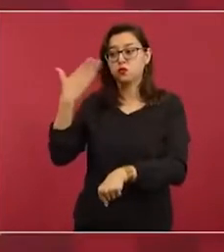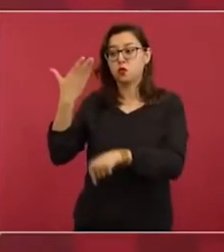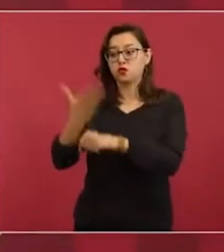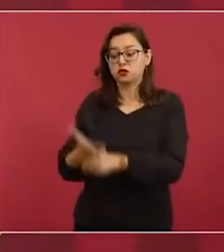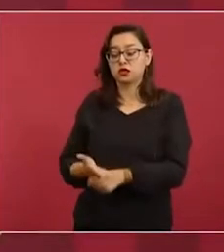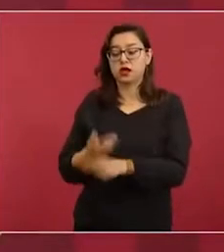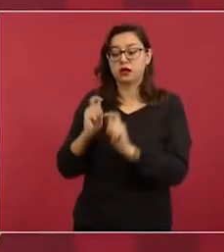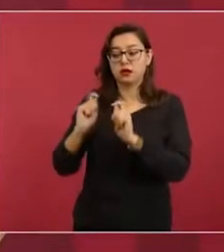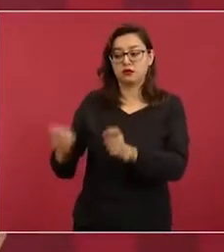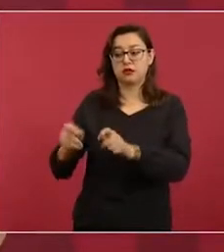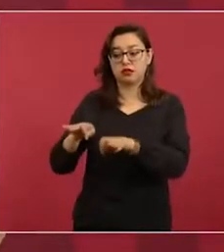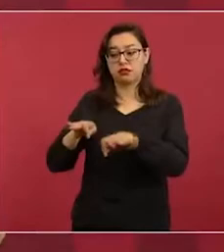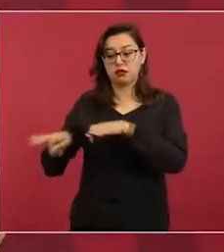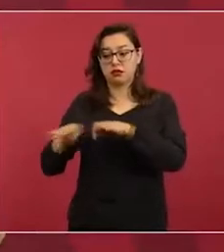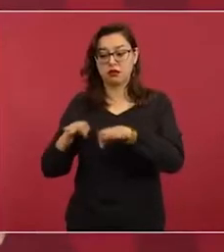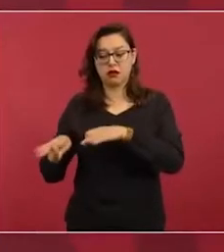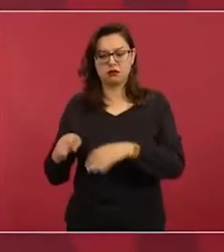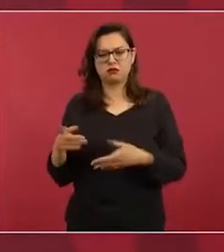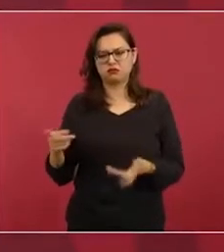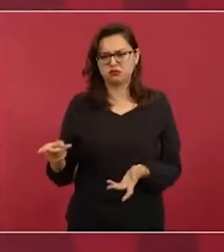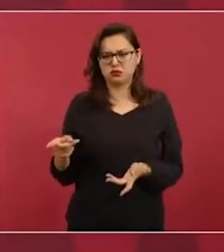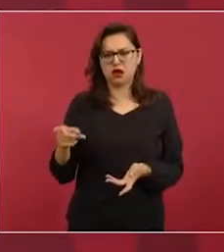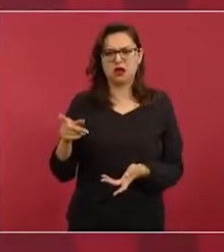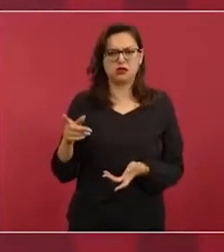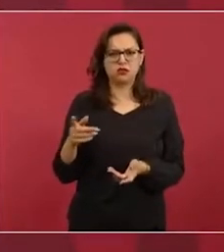promover la consulta,